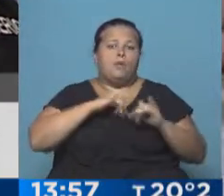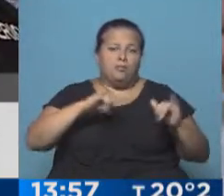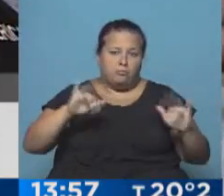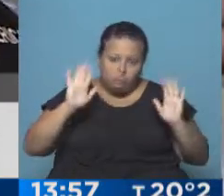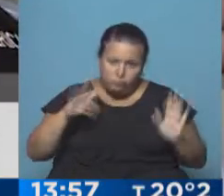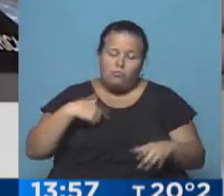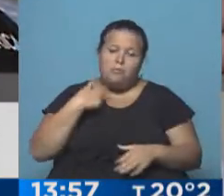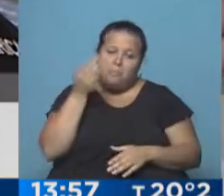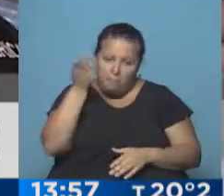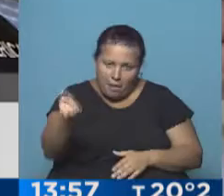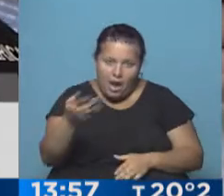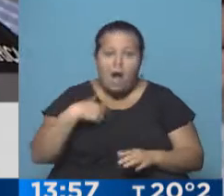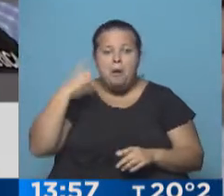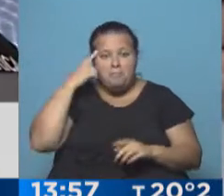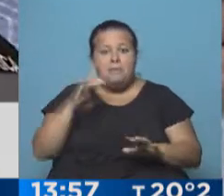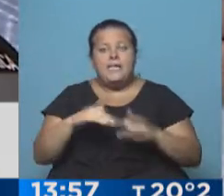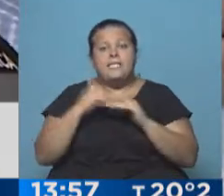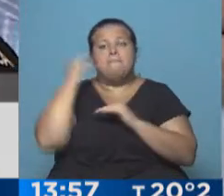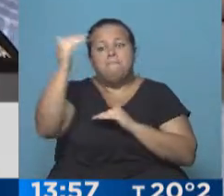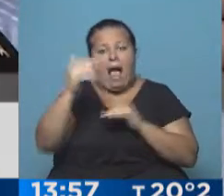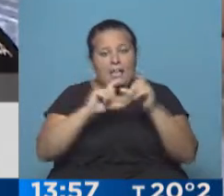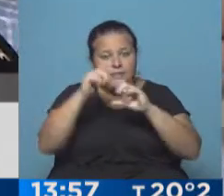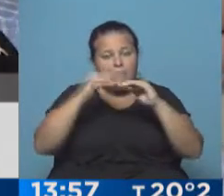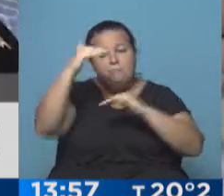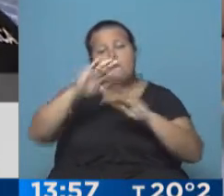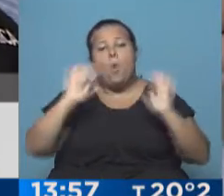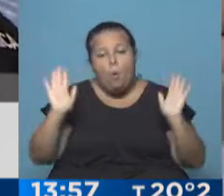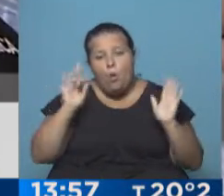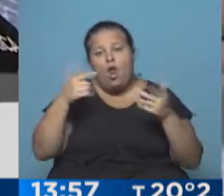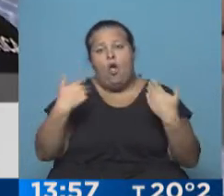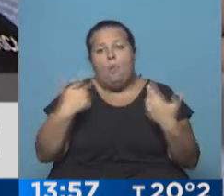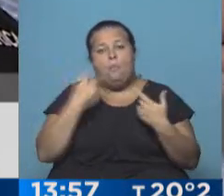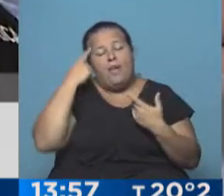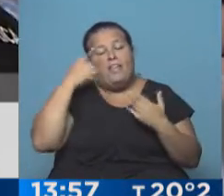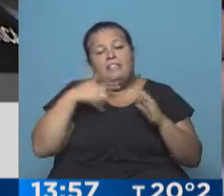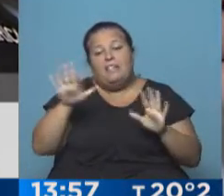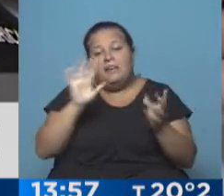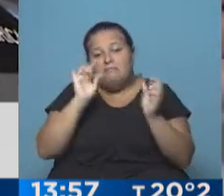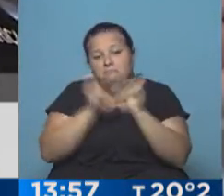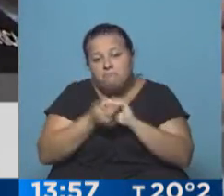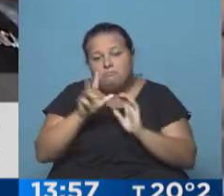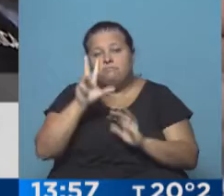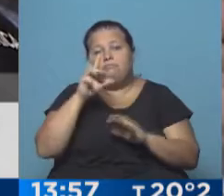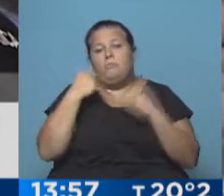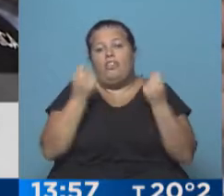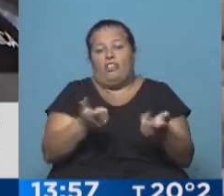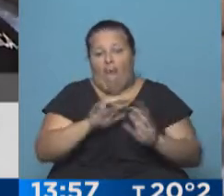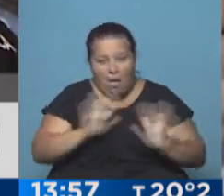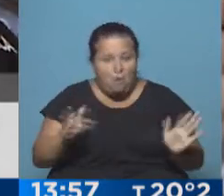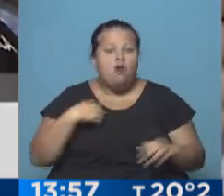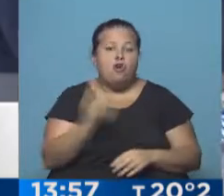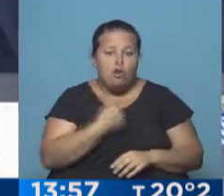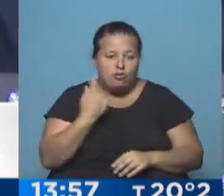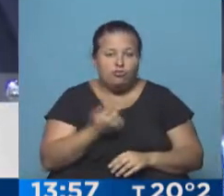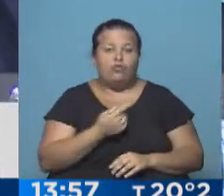palabra nosotros sólo pedimos esperábamos que se llama falta la el piso pero lo que él entendió que lo que pudo dar y bueno nosotros